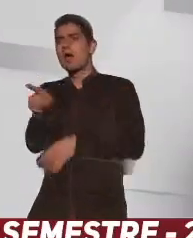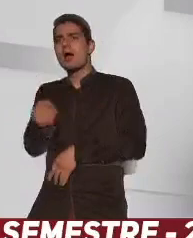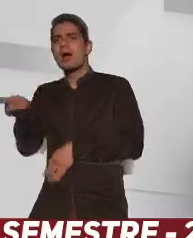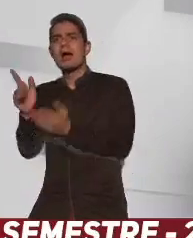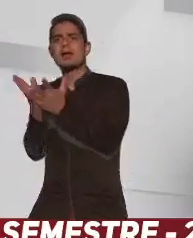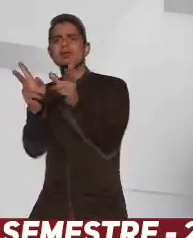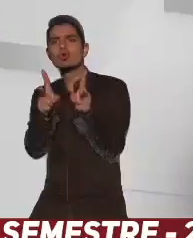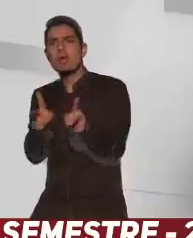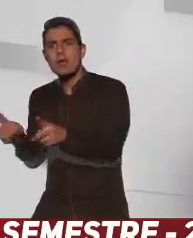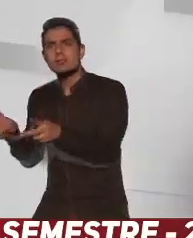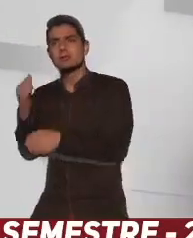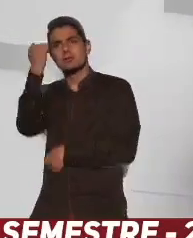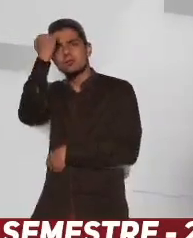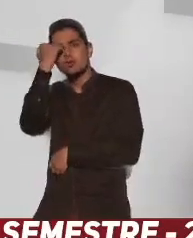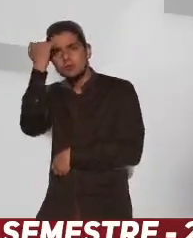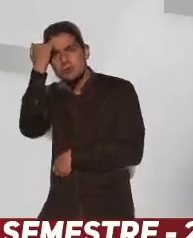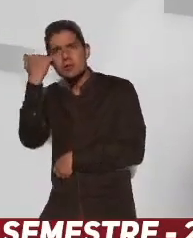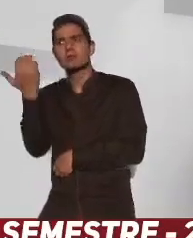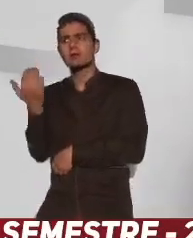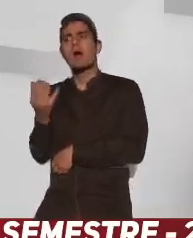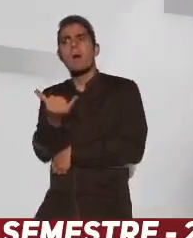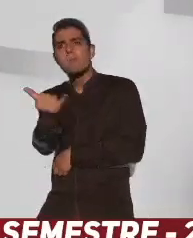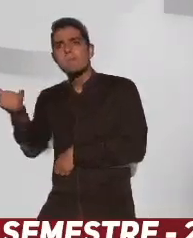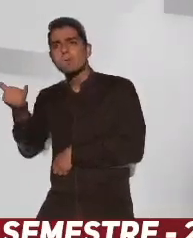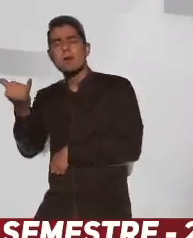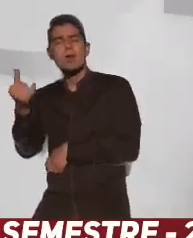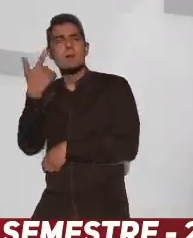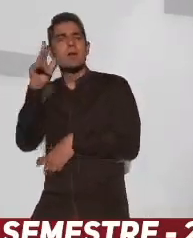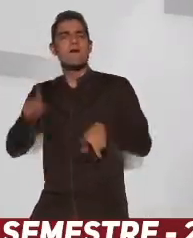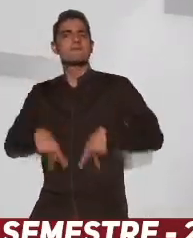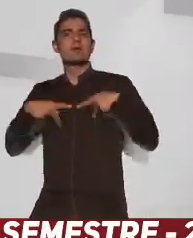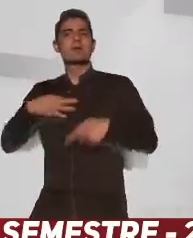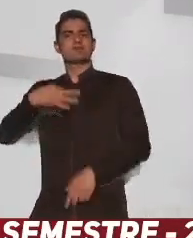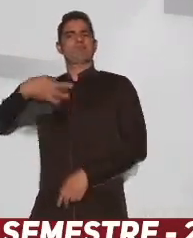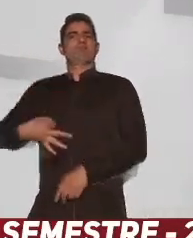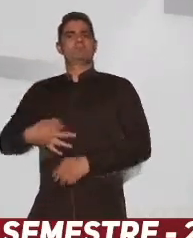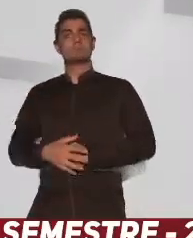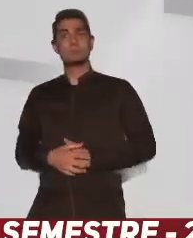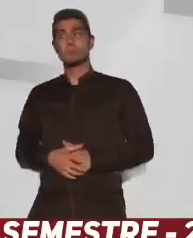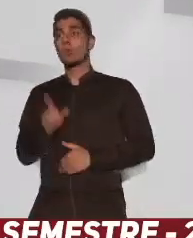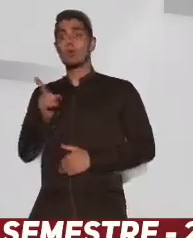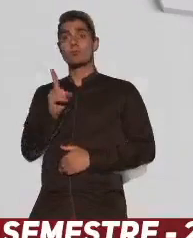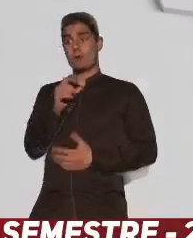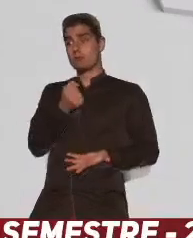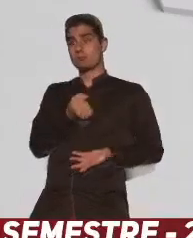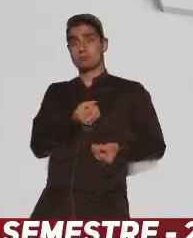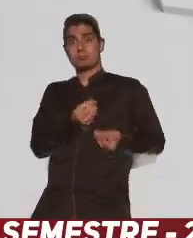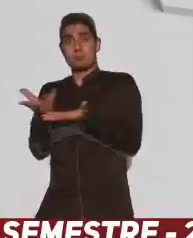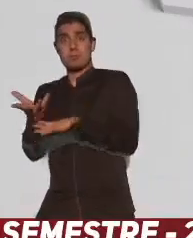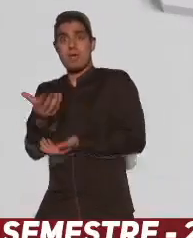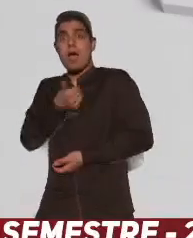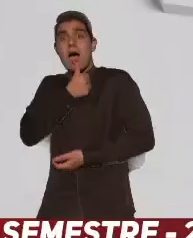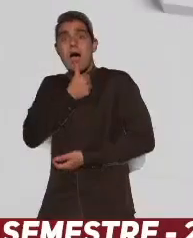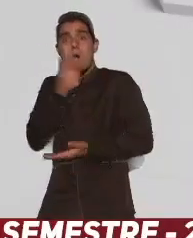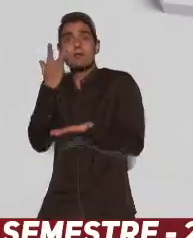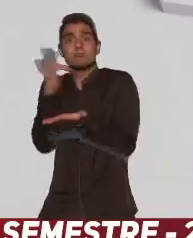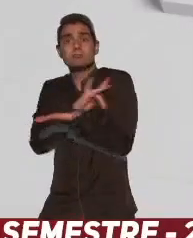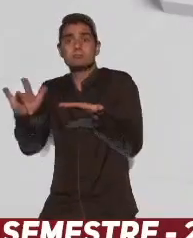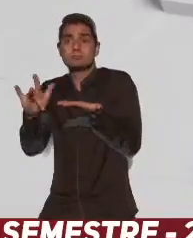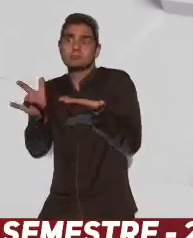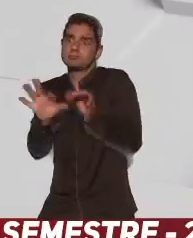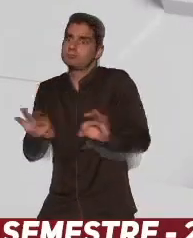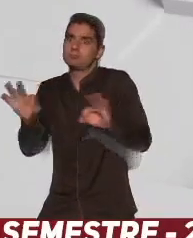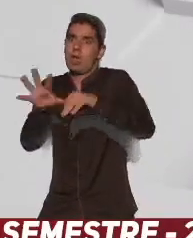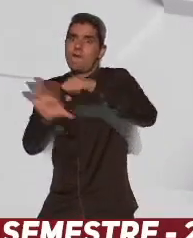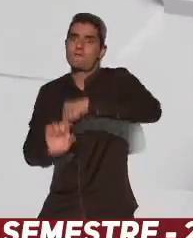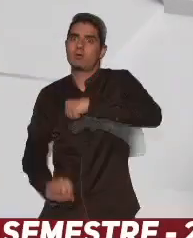nuestros profesores, porque el suministro de agua potable es fundamental para el buen funcionamiento de la calidad educativa. A